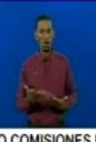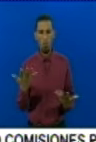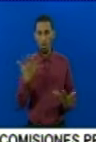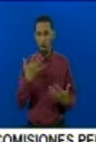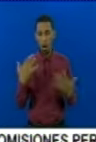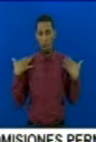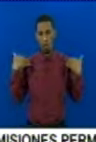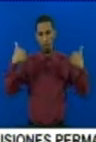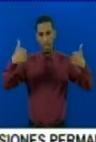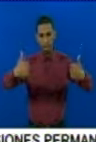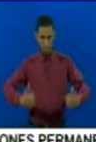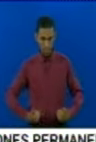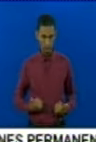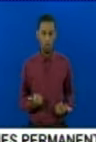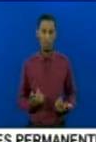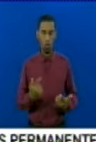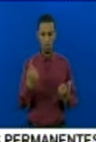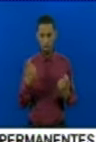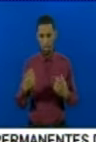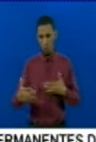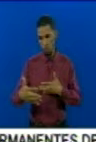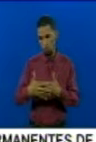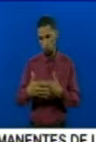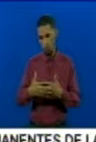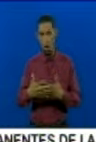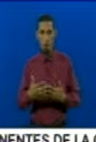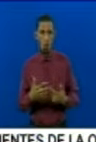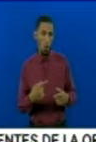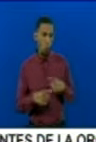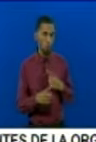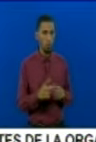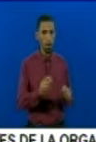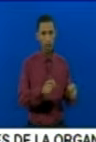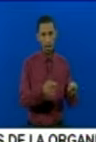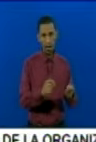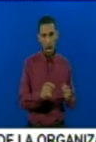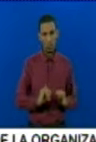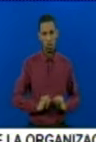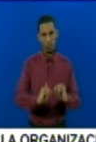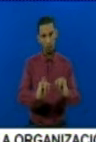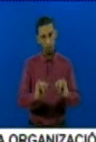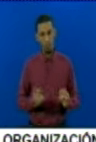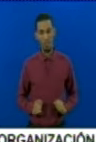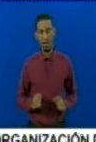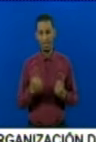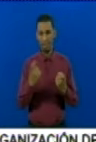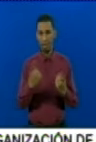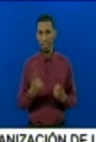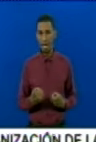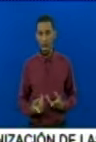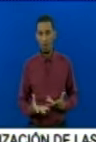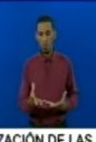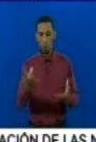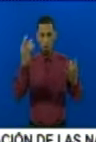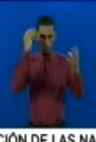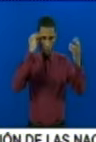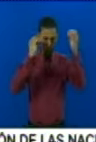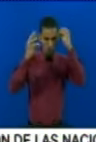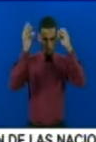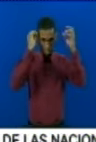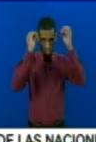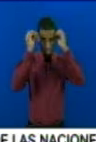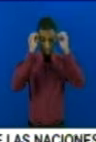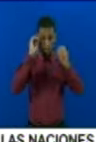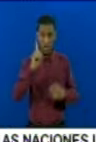directivos principales por la radio, podemos también seguir retroalimentándonos. Es importante destacar que el viernes de la semana pasada tuvimos